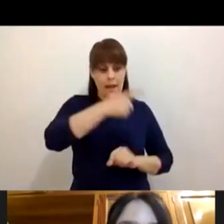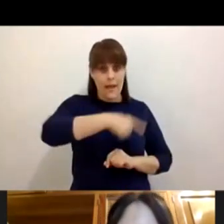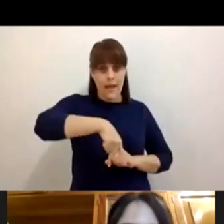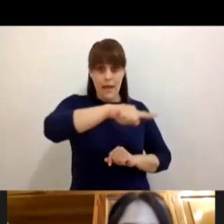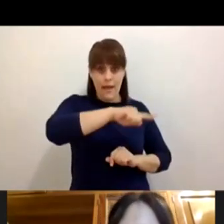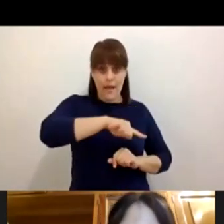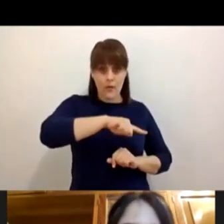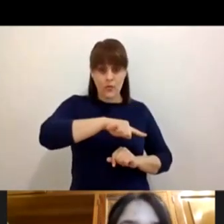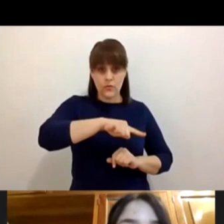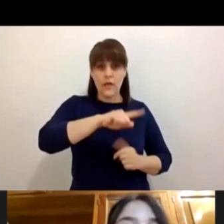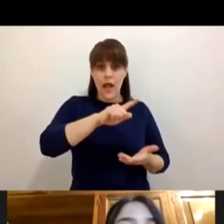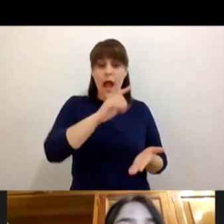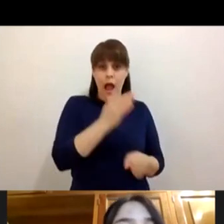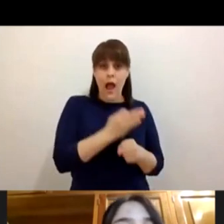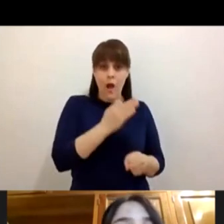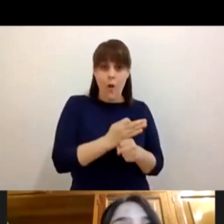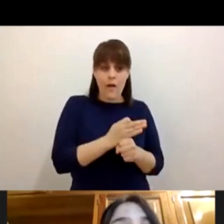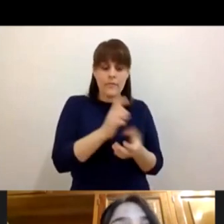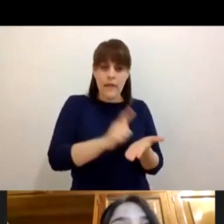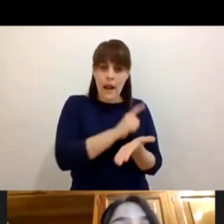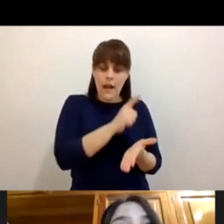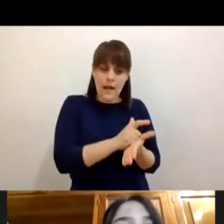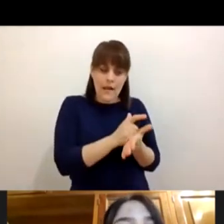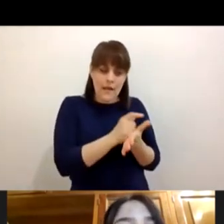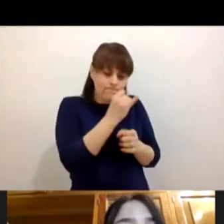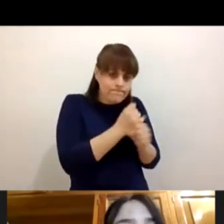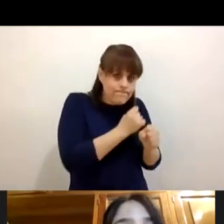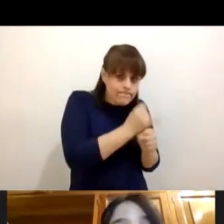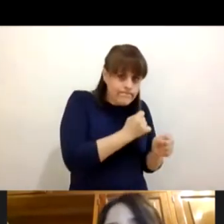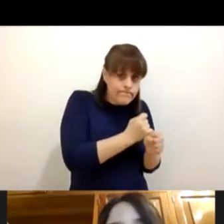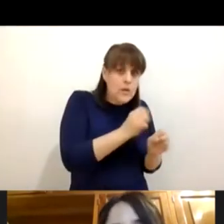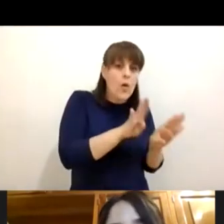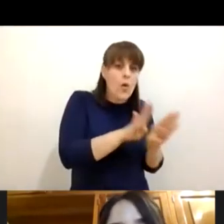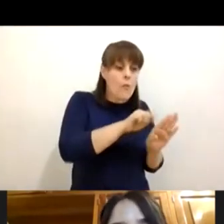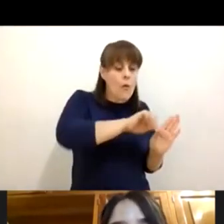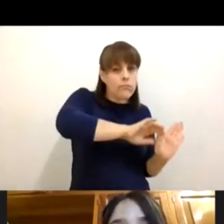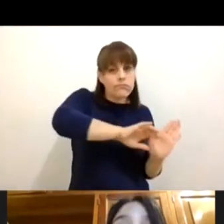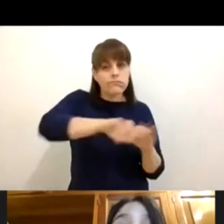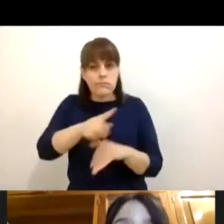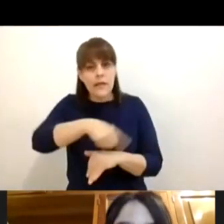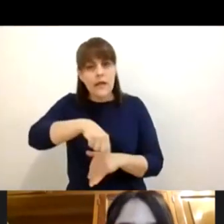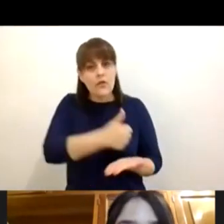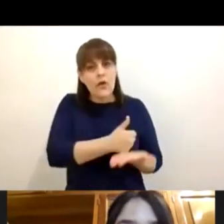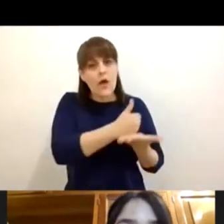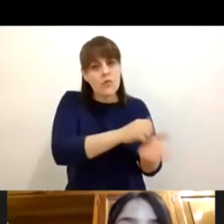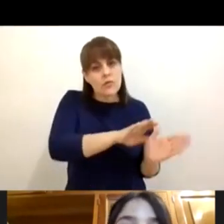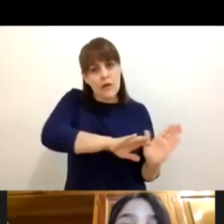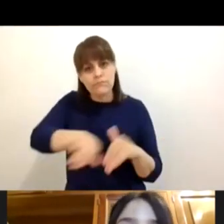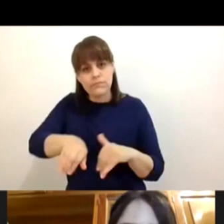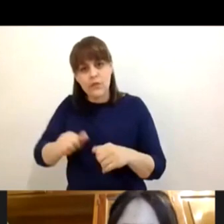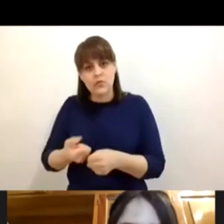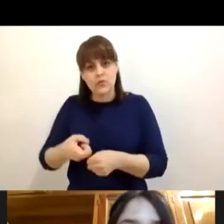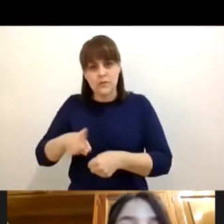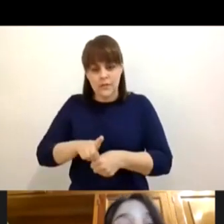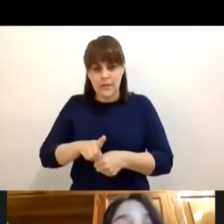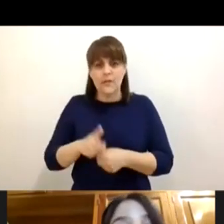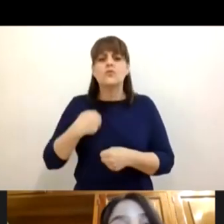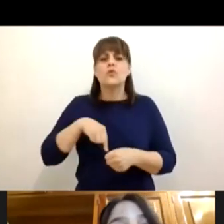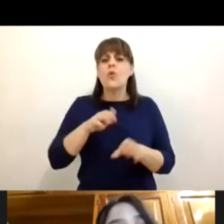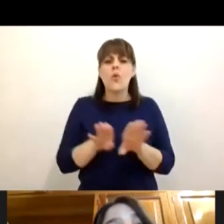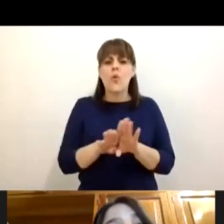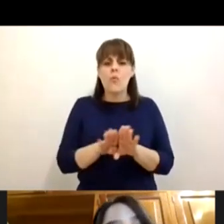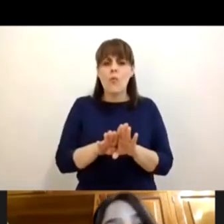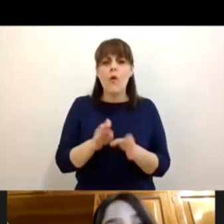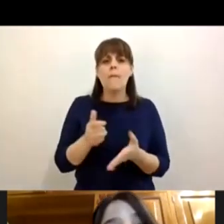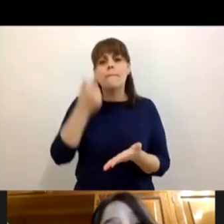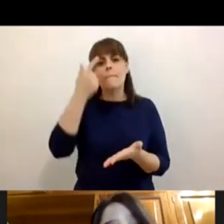enfrentan un proceso legal. Nuestro programa, bueno, está dirigido a coadyuvar con las autoridades del sistema para